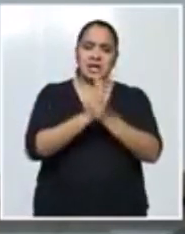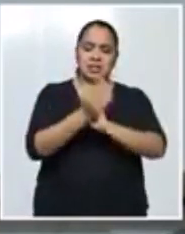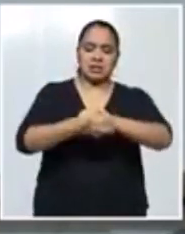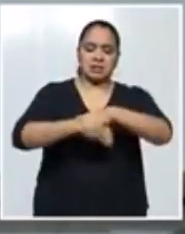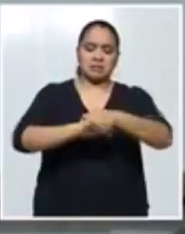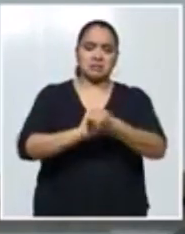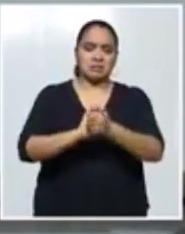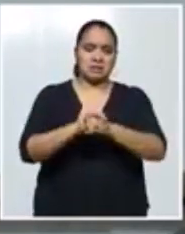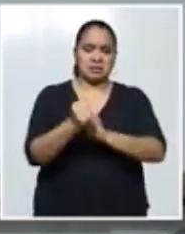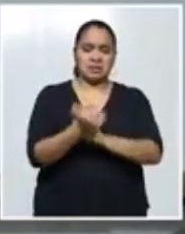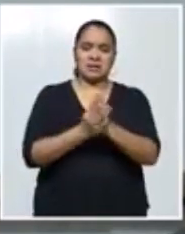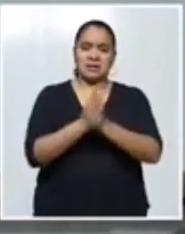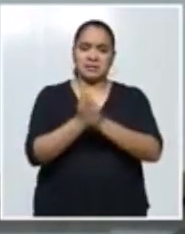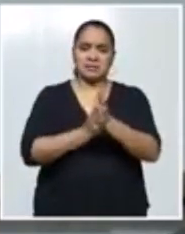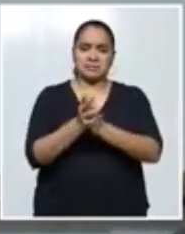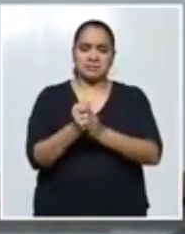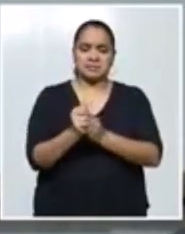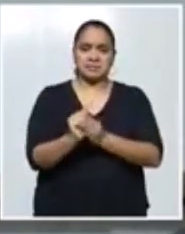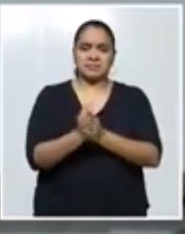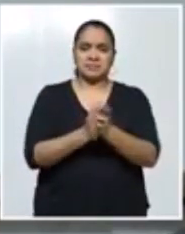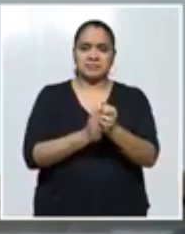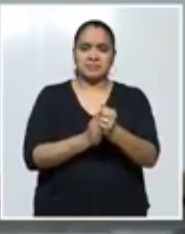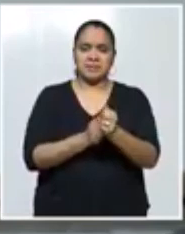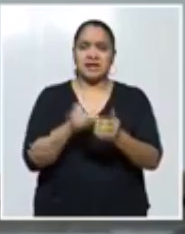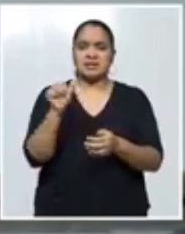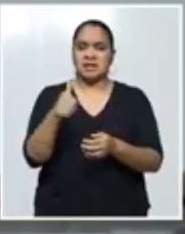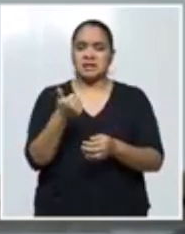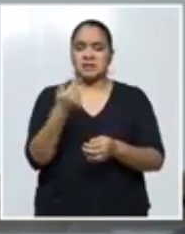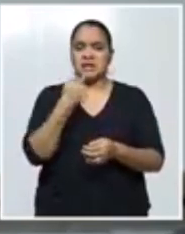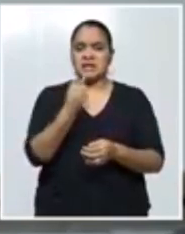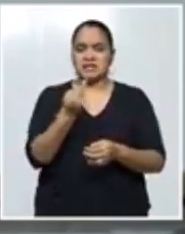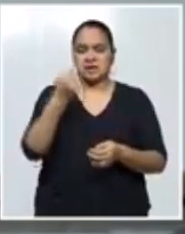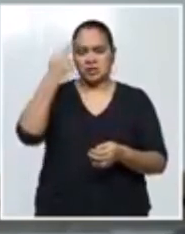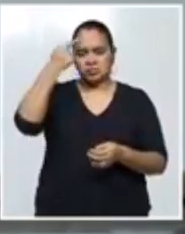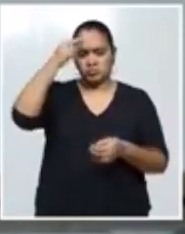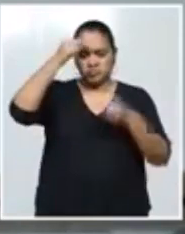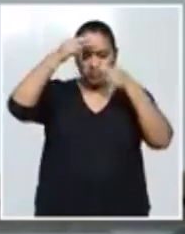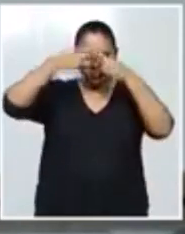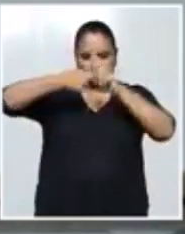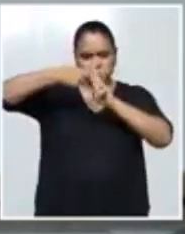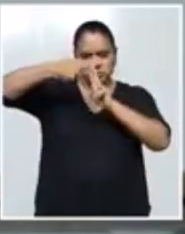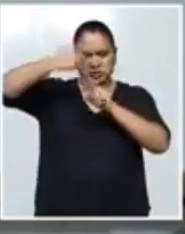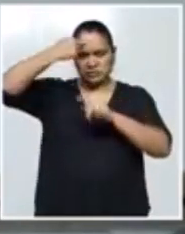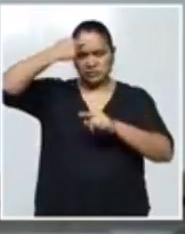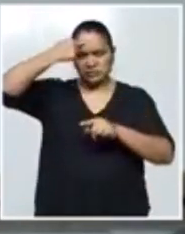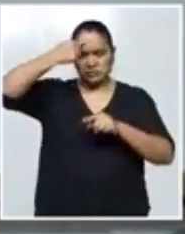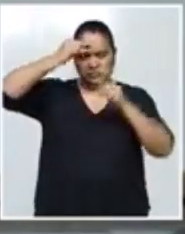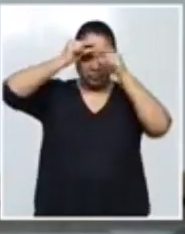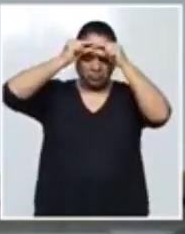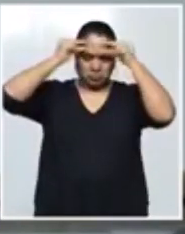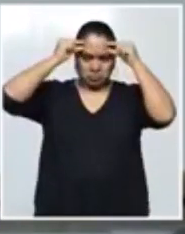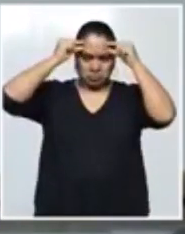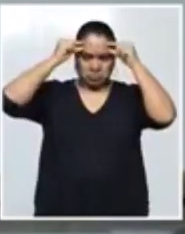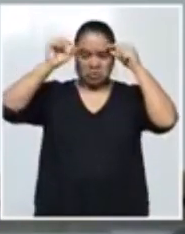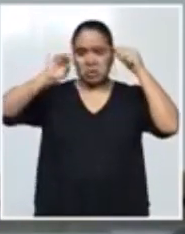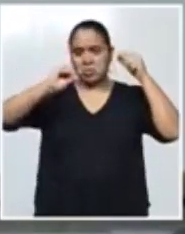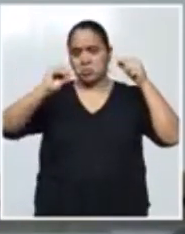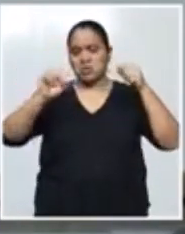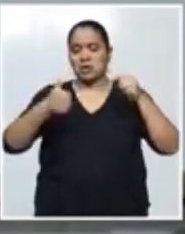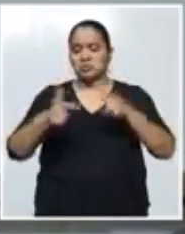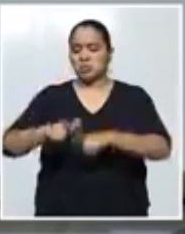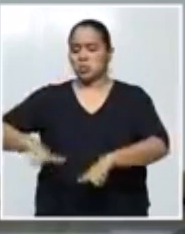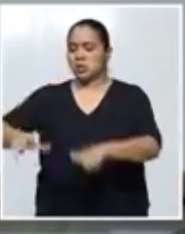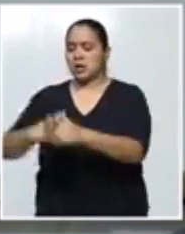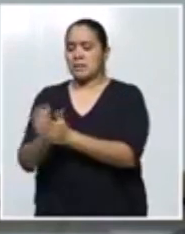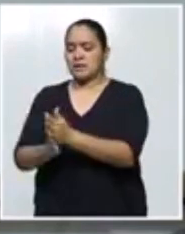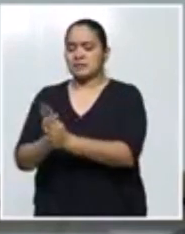bacterial para la toma también de temperatura espacios para el lavado de las manos y jabón